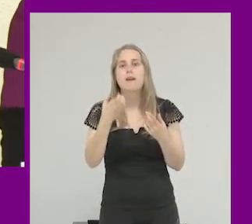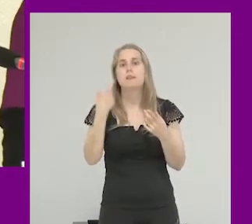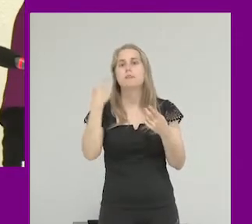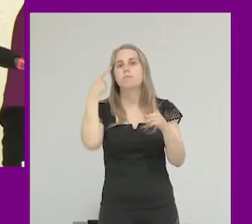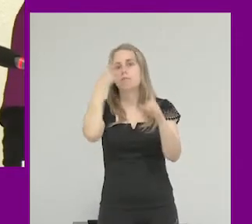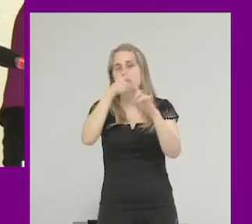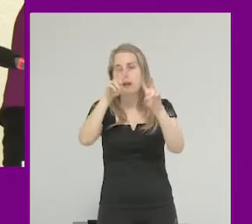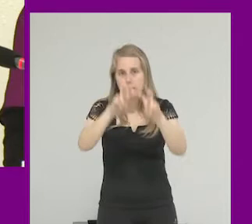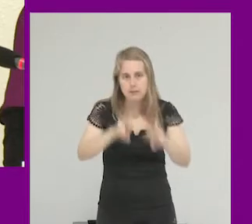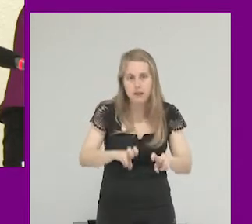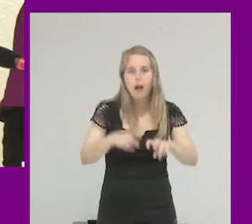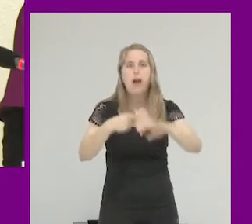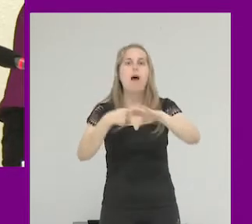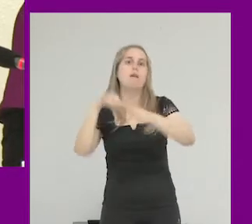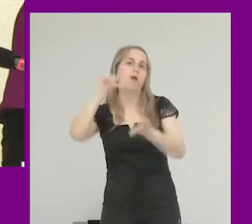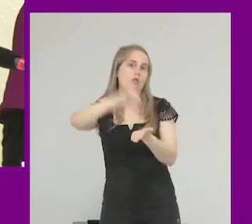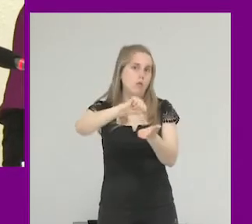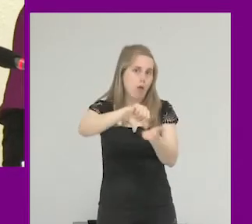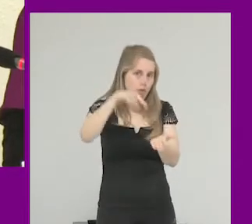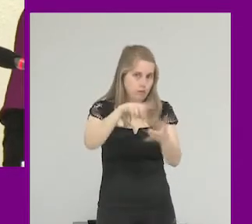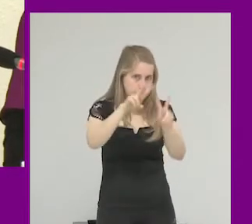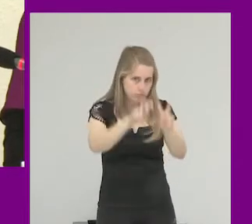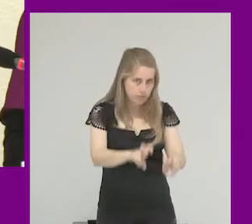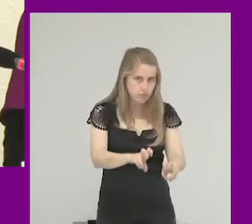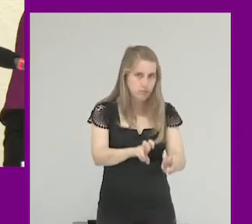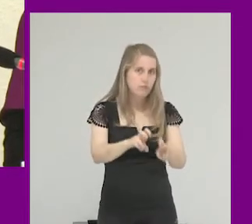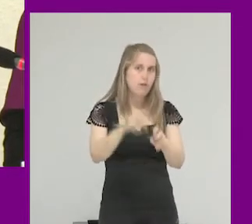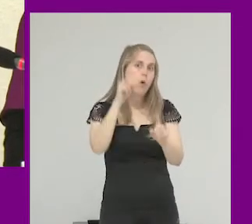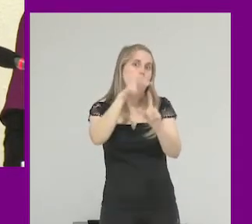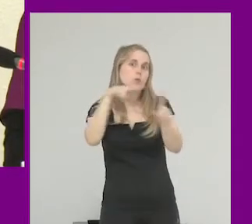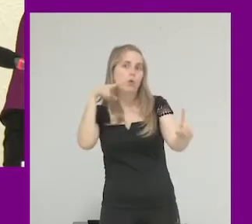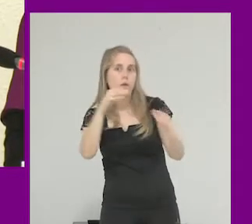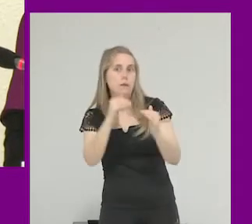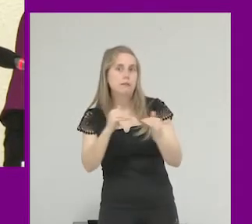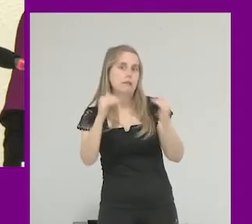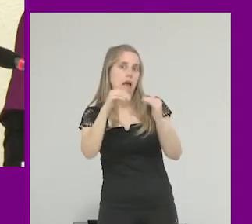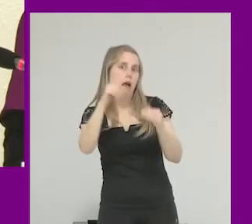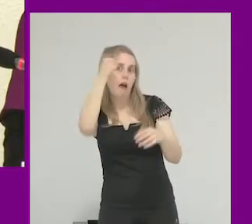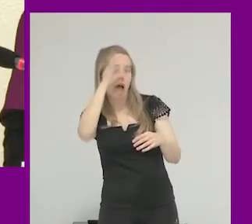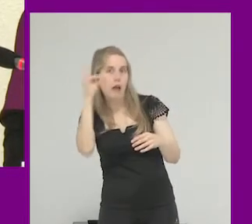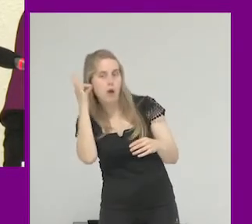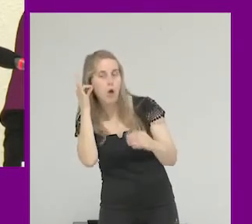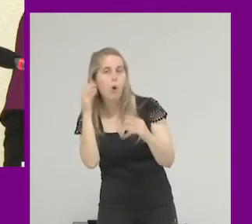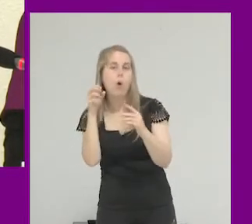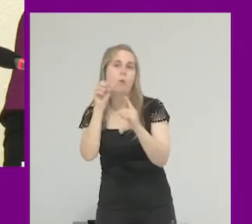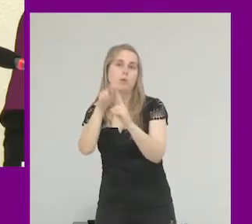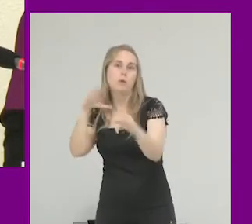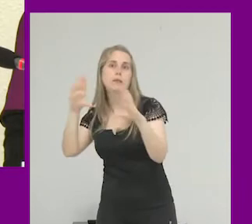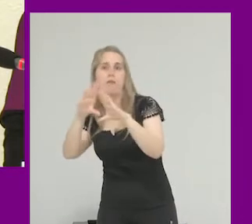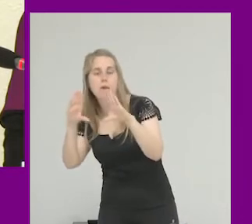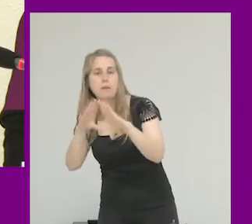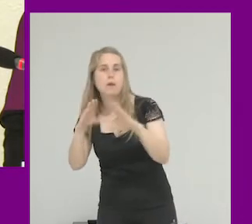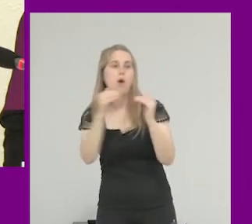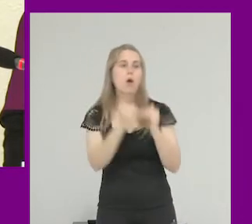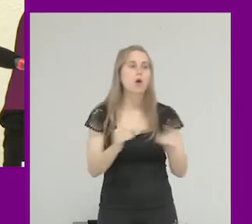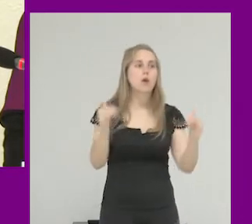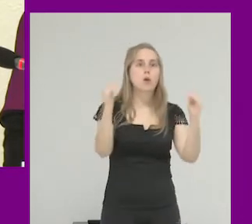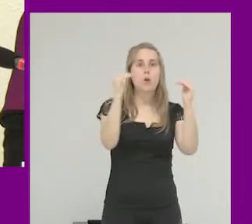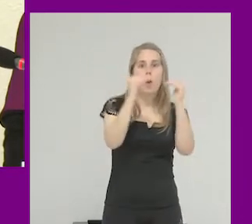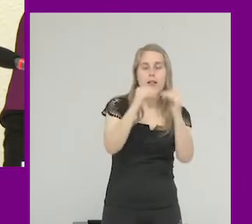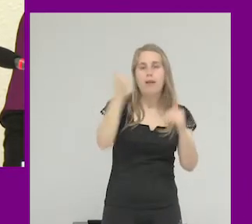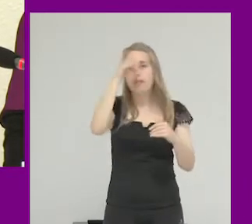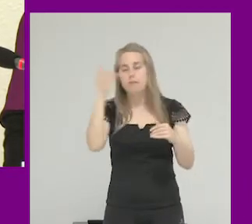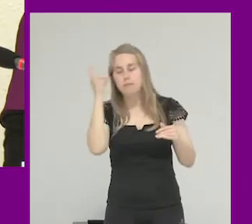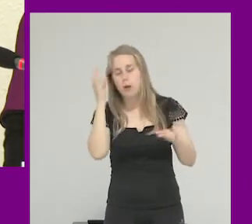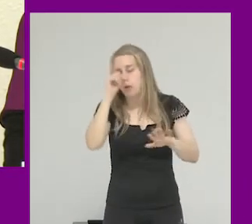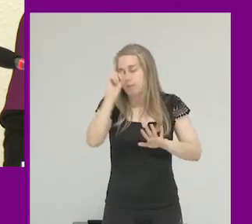investigara sobre la ciudad desde, no sé si desde la perspectiva de género, si la perspectiva feminista, si de la igualdad de mujeres y hombres,